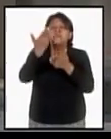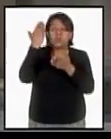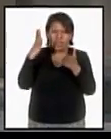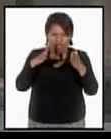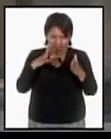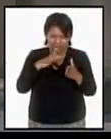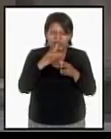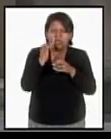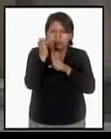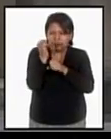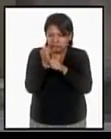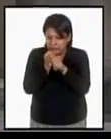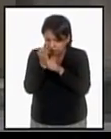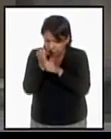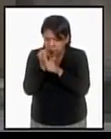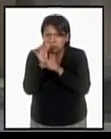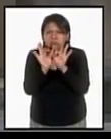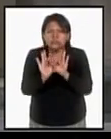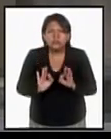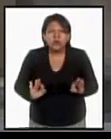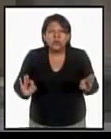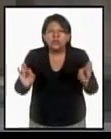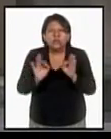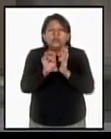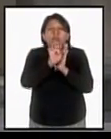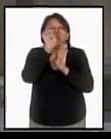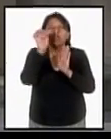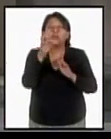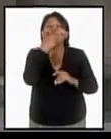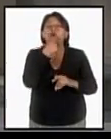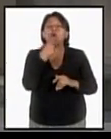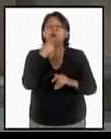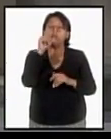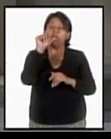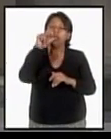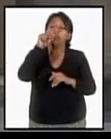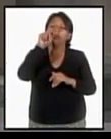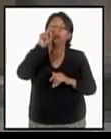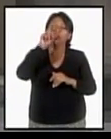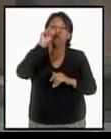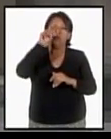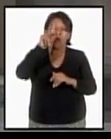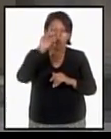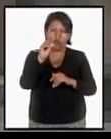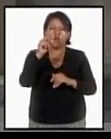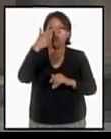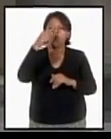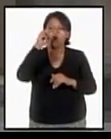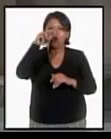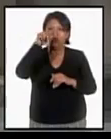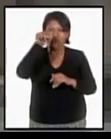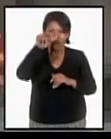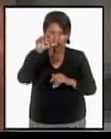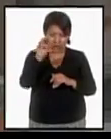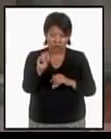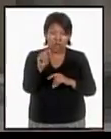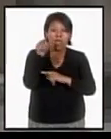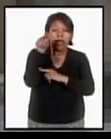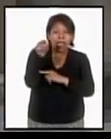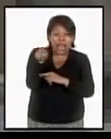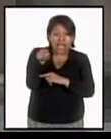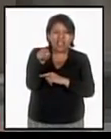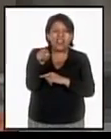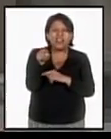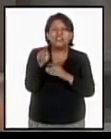muy significativos, como el de el antropólogo Gonzalo Aguirre Beltrán, se han descuidado